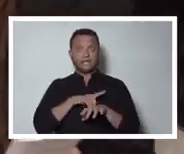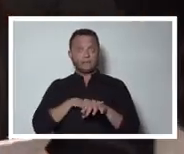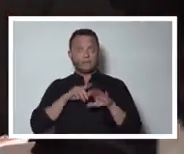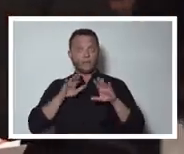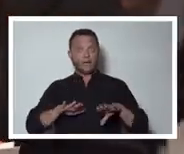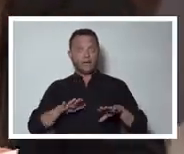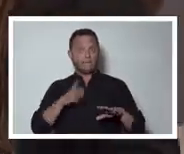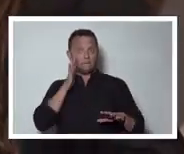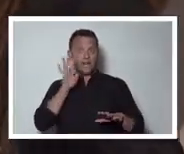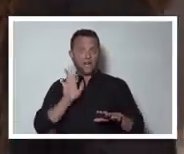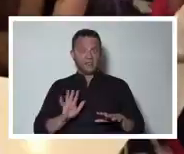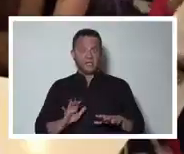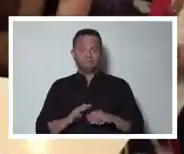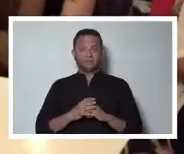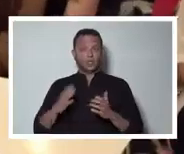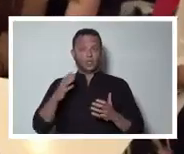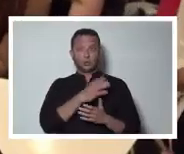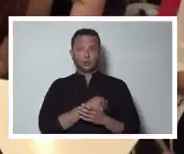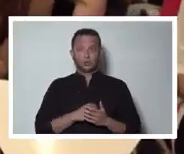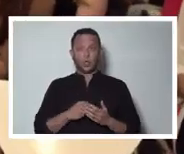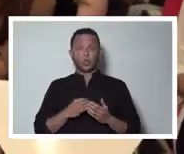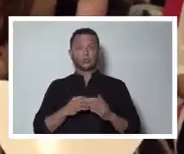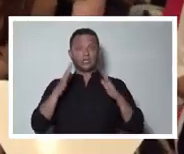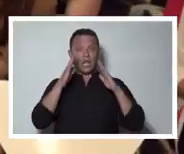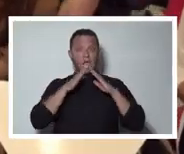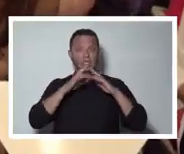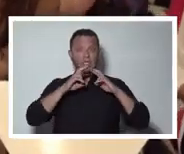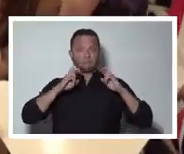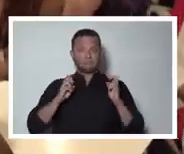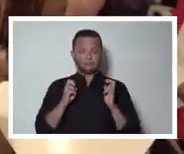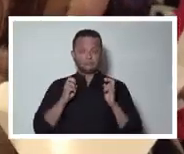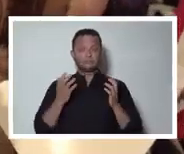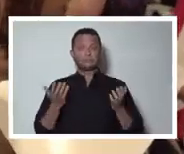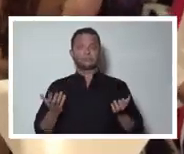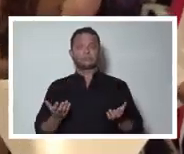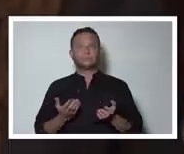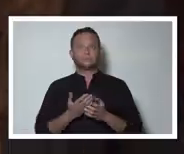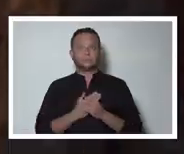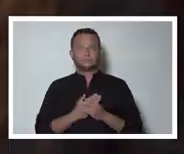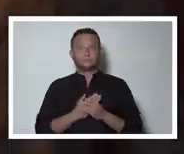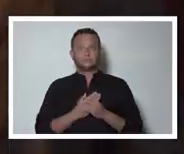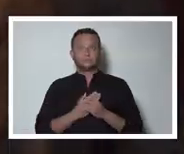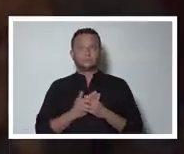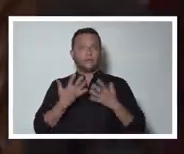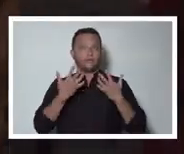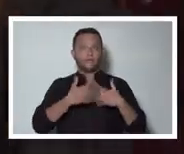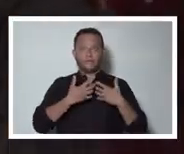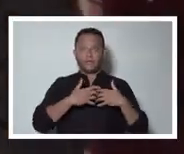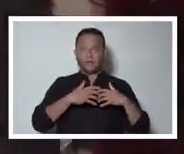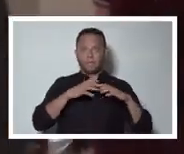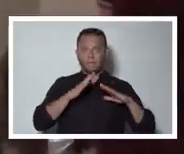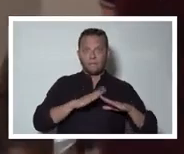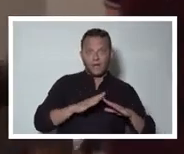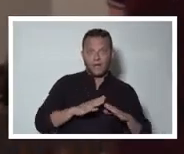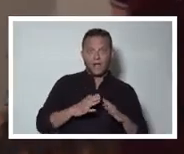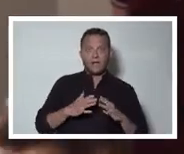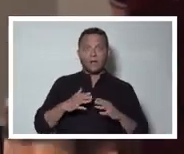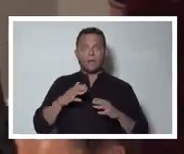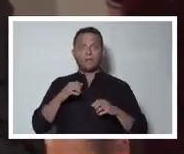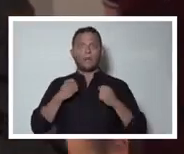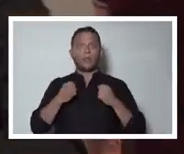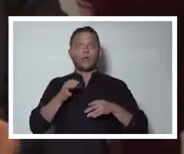parecía no todos confinados y confinadas pudieron parar las fábricas pararon el poder